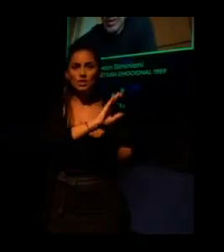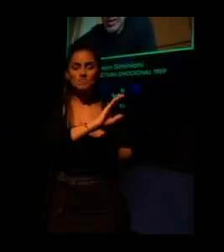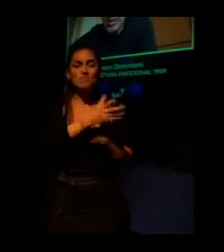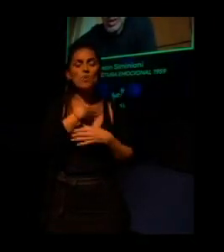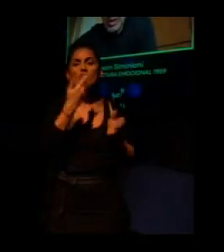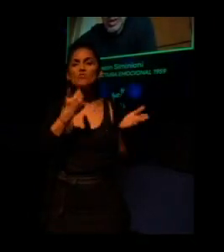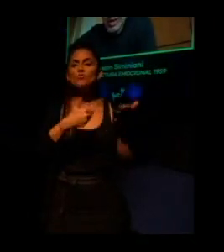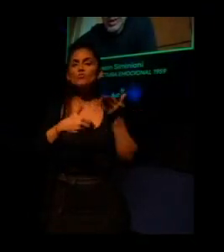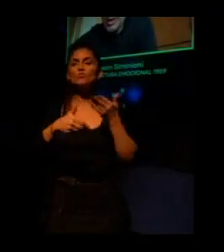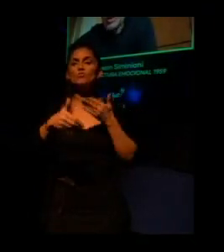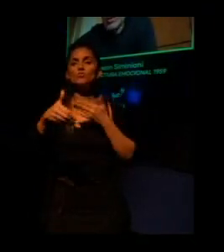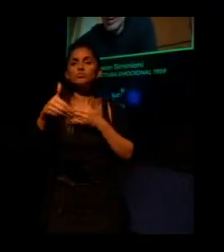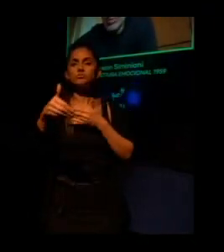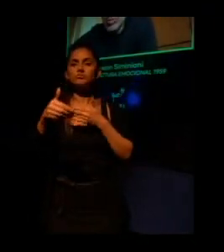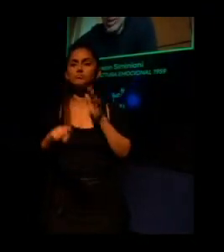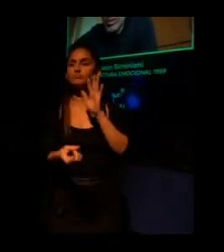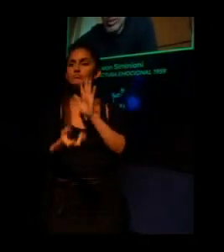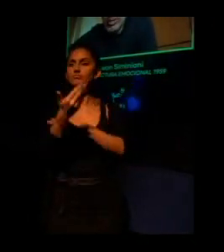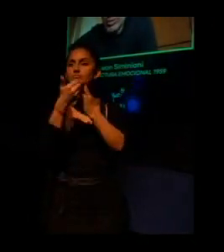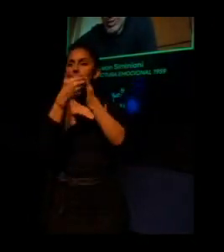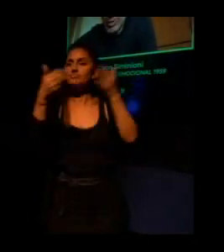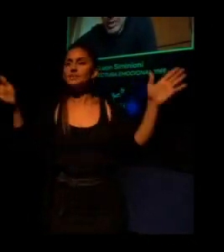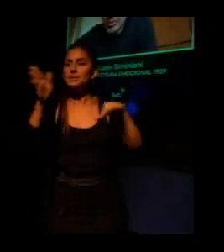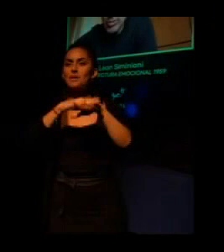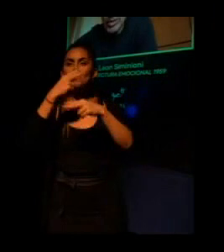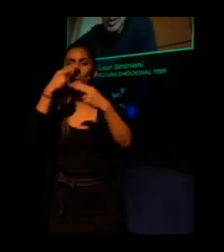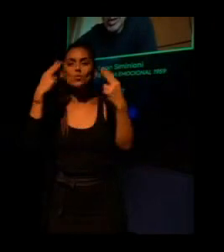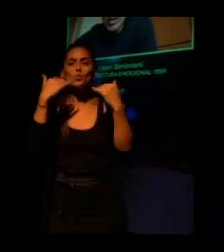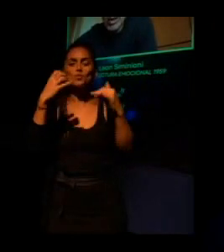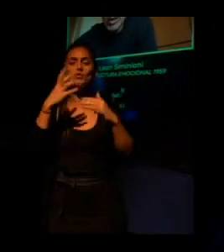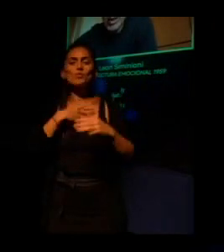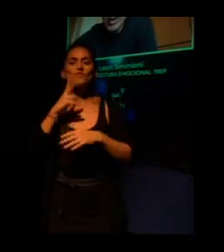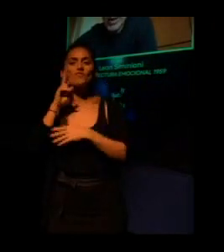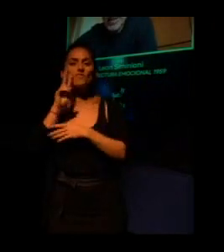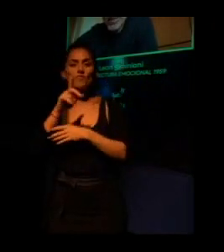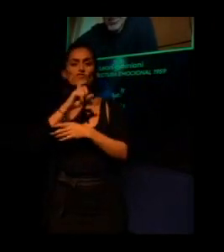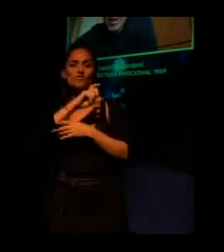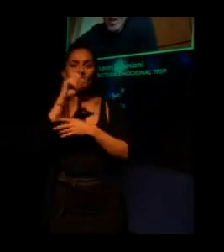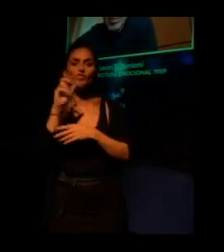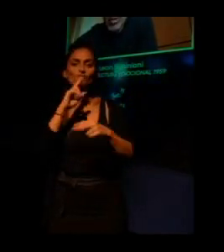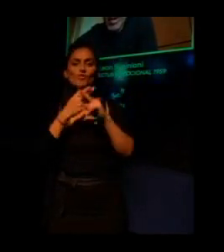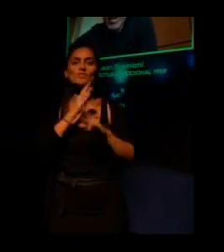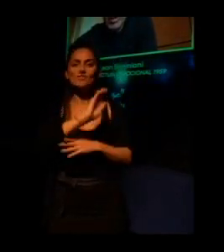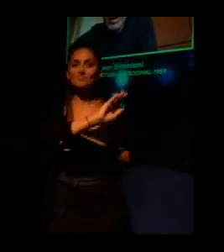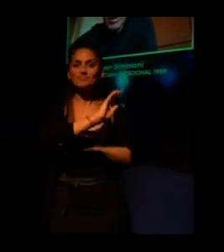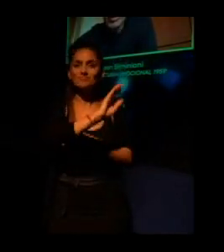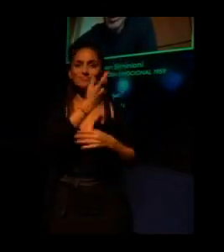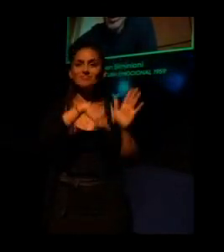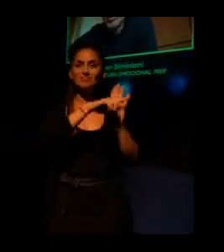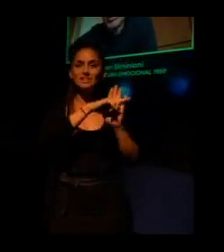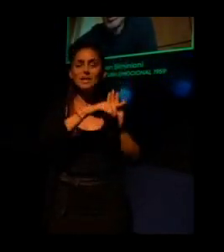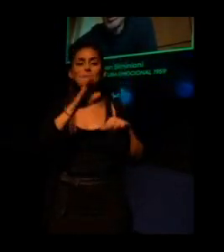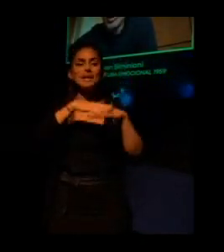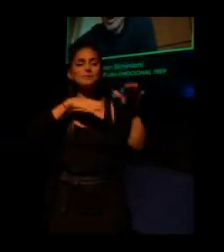puedan ser accesibles al público en una fundación que lleve su nombre y que pueda dar acceso a las